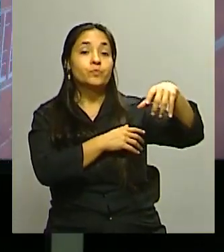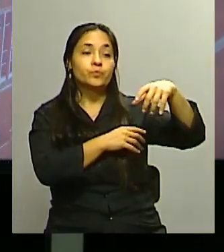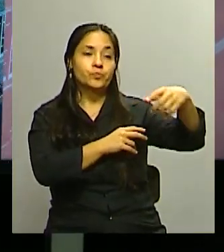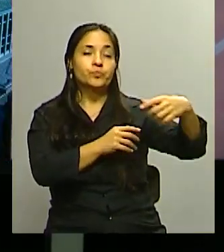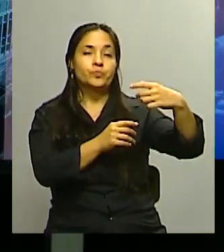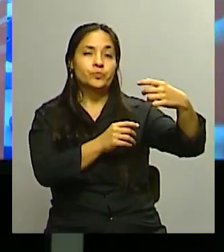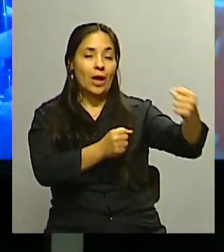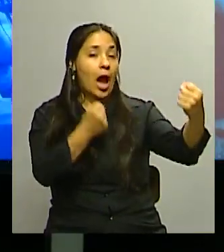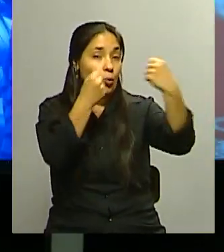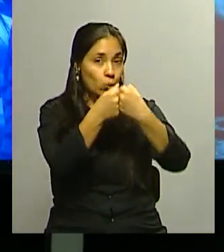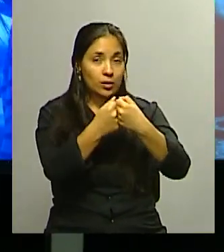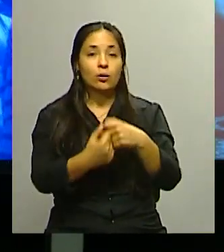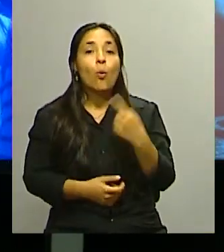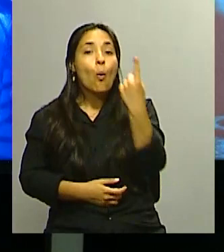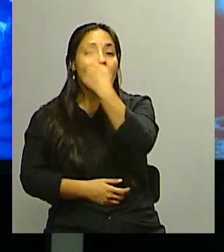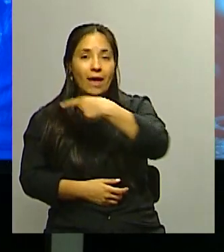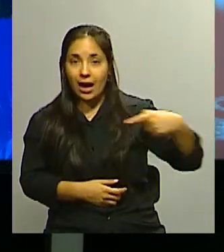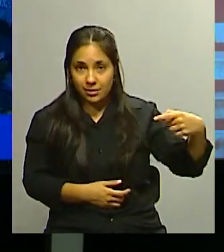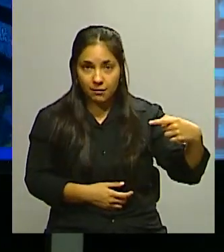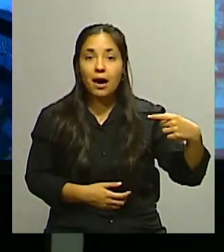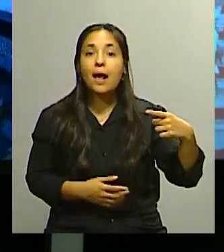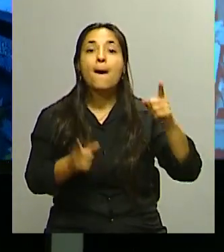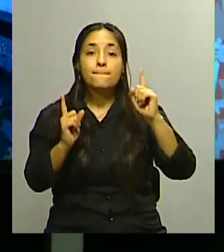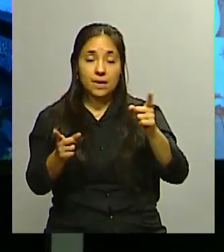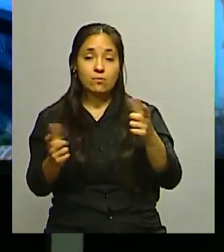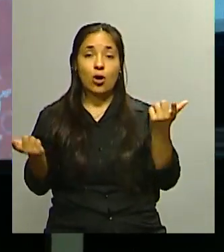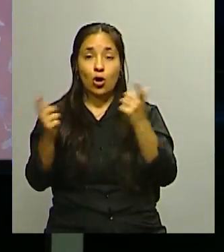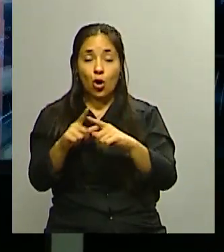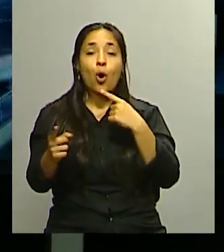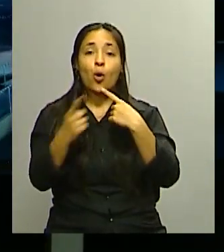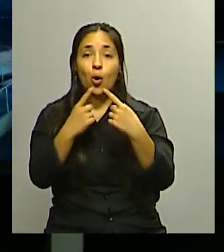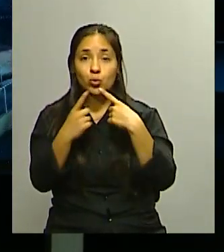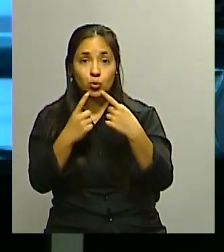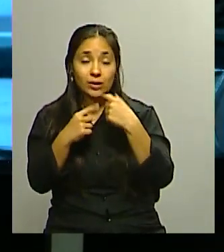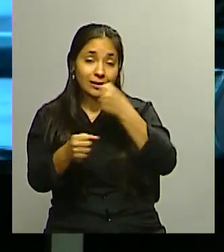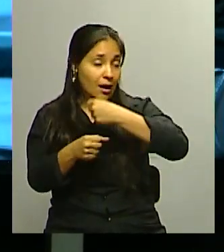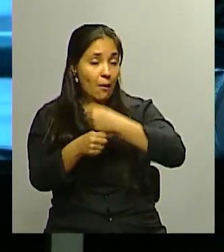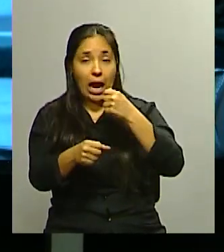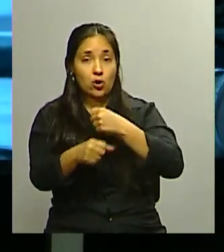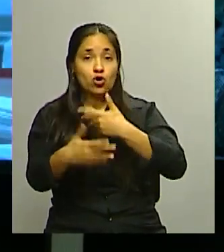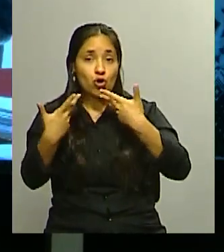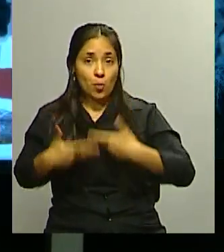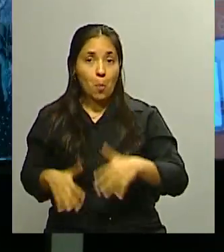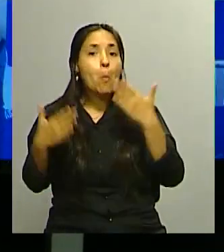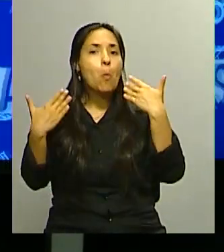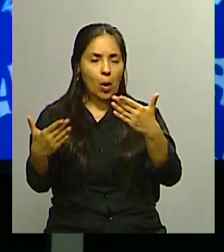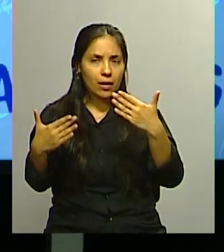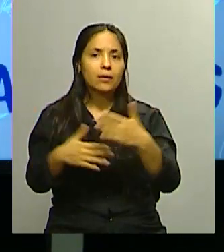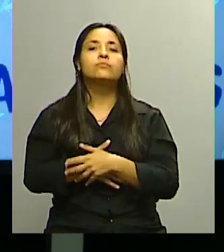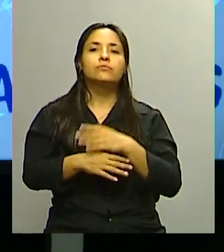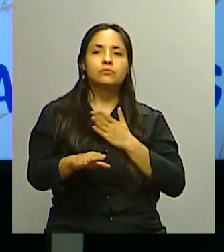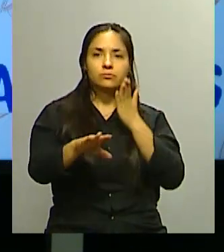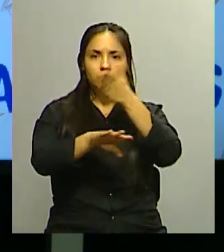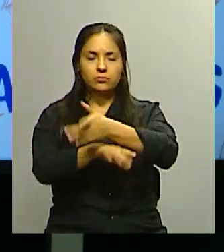la semana van a poder recibir esta misma asistencia, este mismo trabajo que hacemos desde los consultorios, lo van a poder